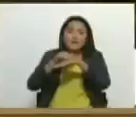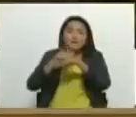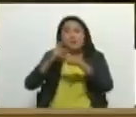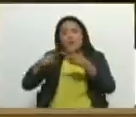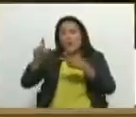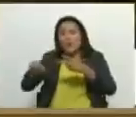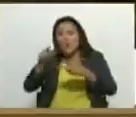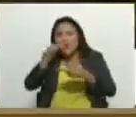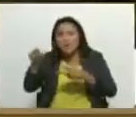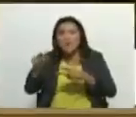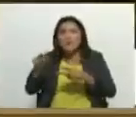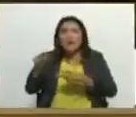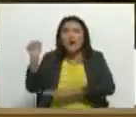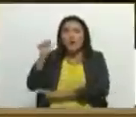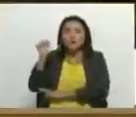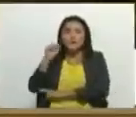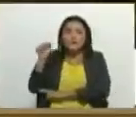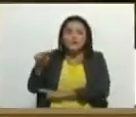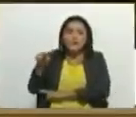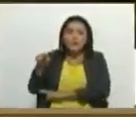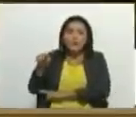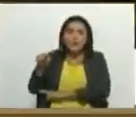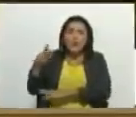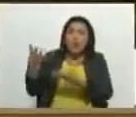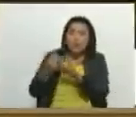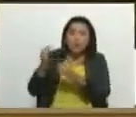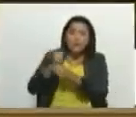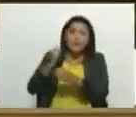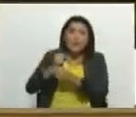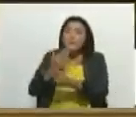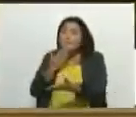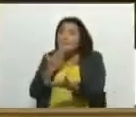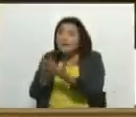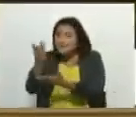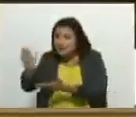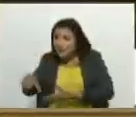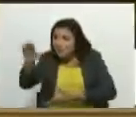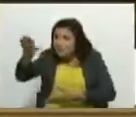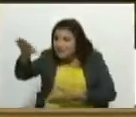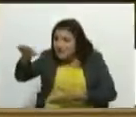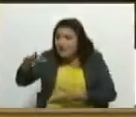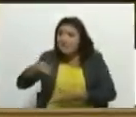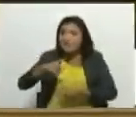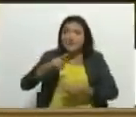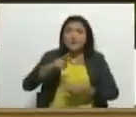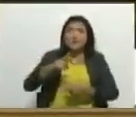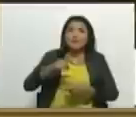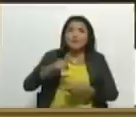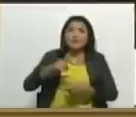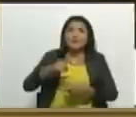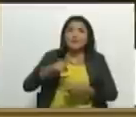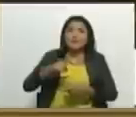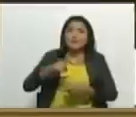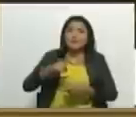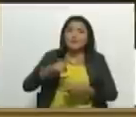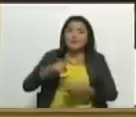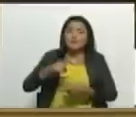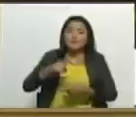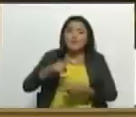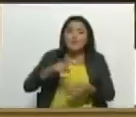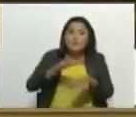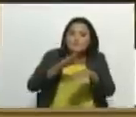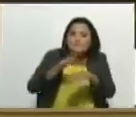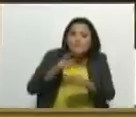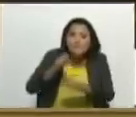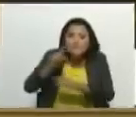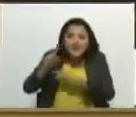es portador del trastorno del espectro autista, y él le pidió permiso a ese funcionario para hacer pública la condición de esa persona. Viola la